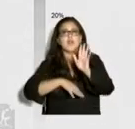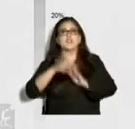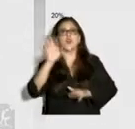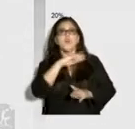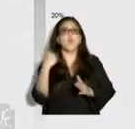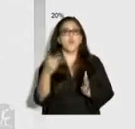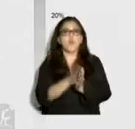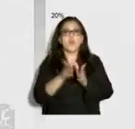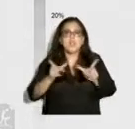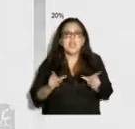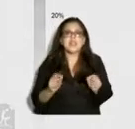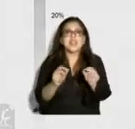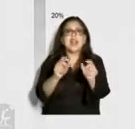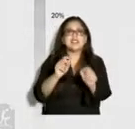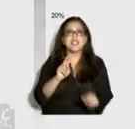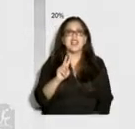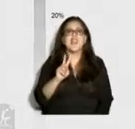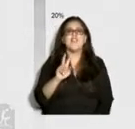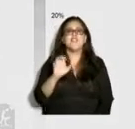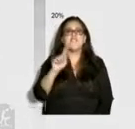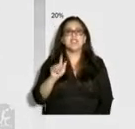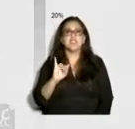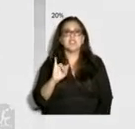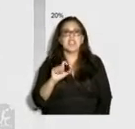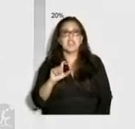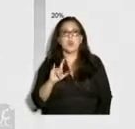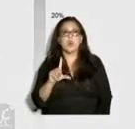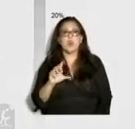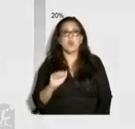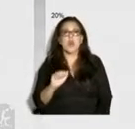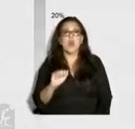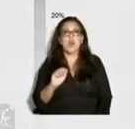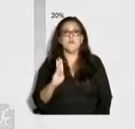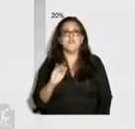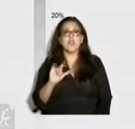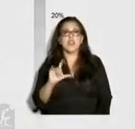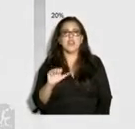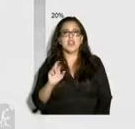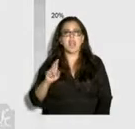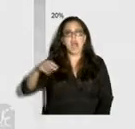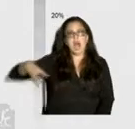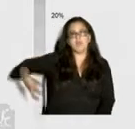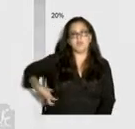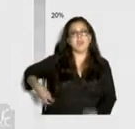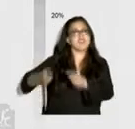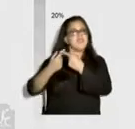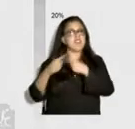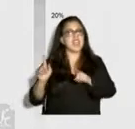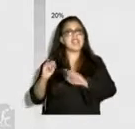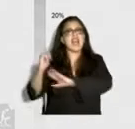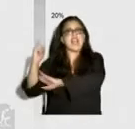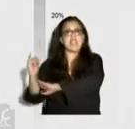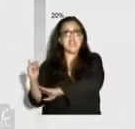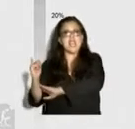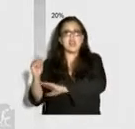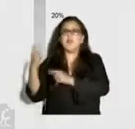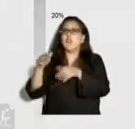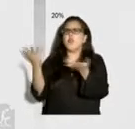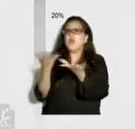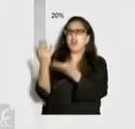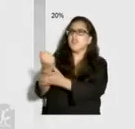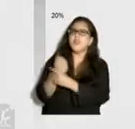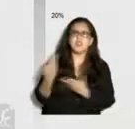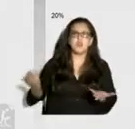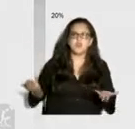así el resto de los componentes ancestrales que están hacia la izquierda. ¿Y esto de qué sirve, dirán ustedes? Bueno,